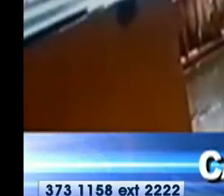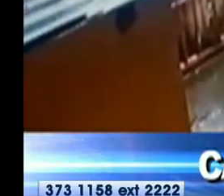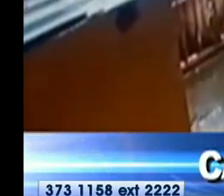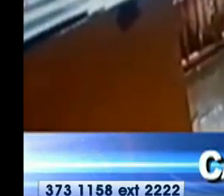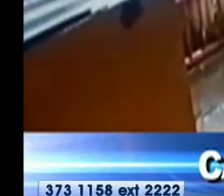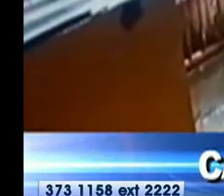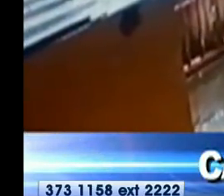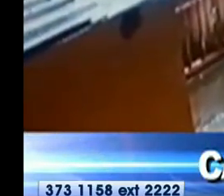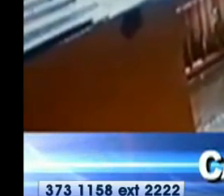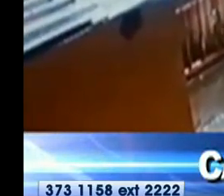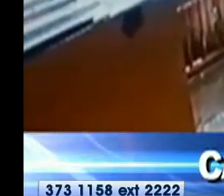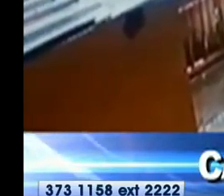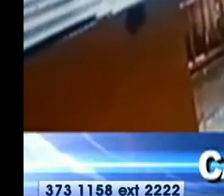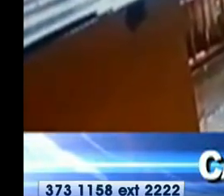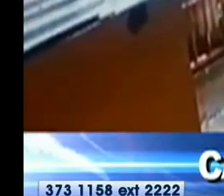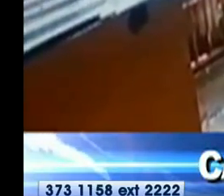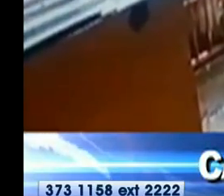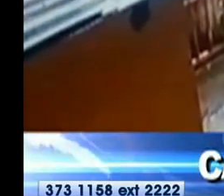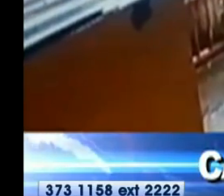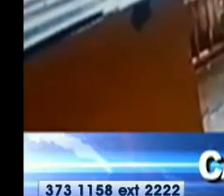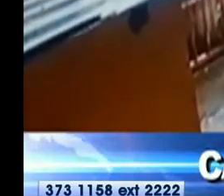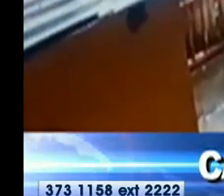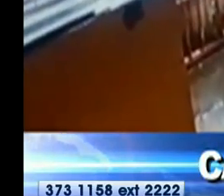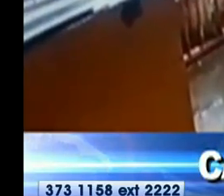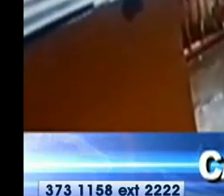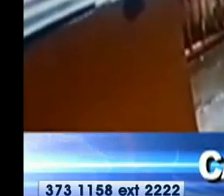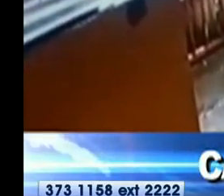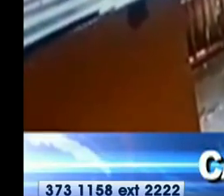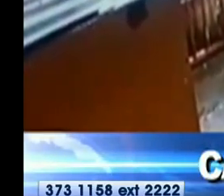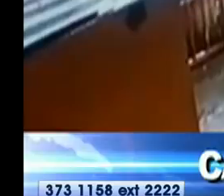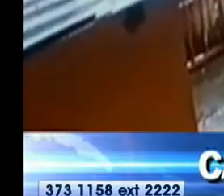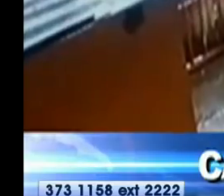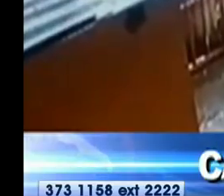Guayas. Cámaras de seguridad captaron el hecho.